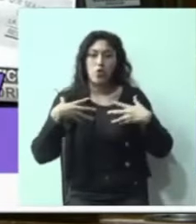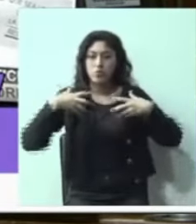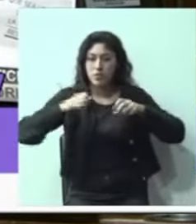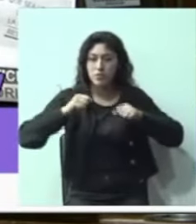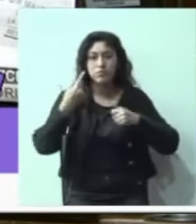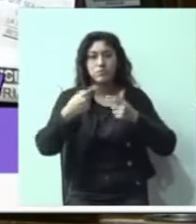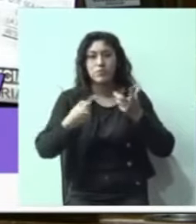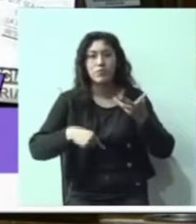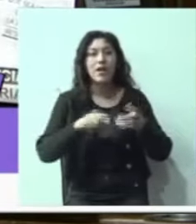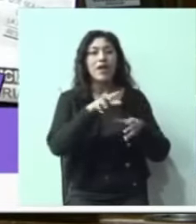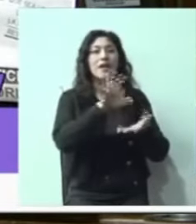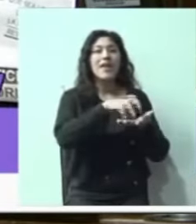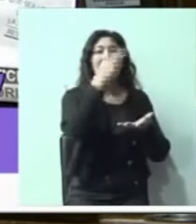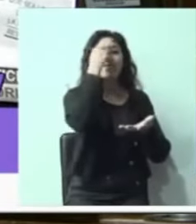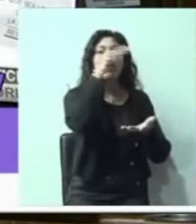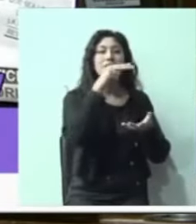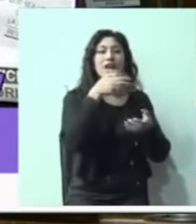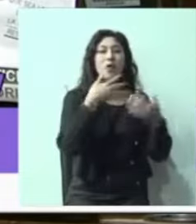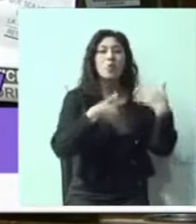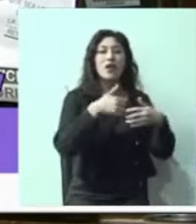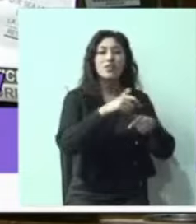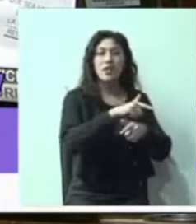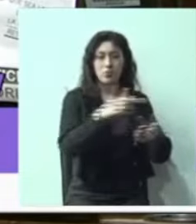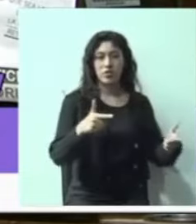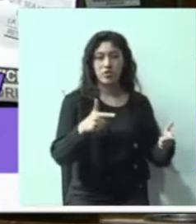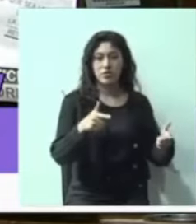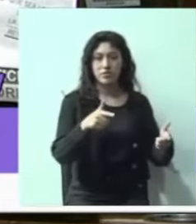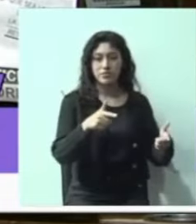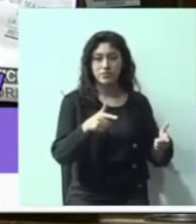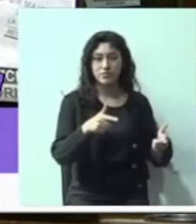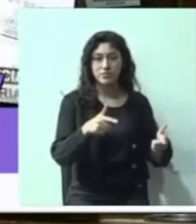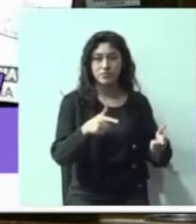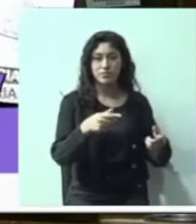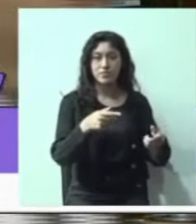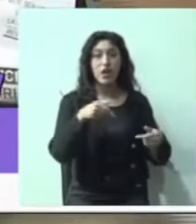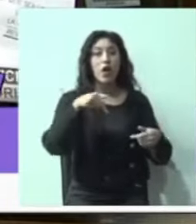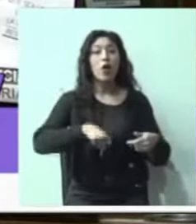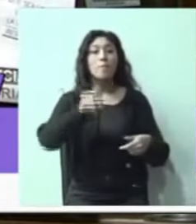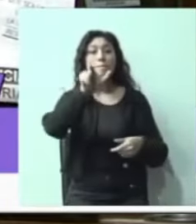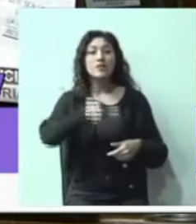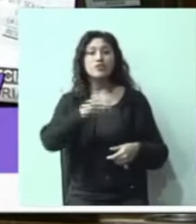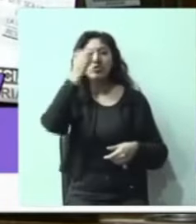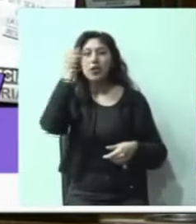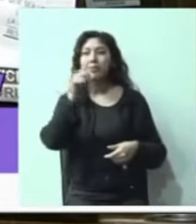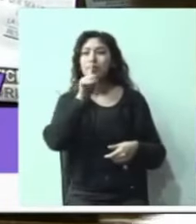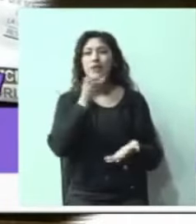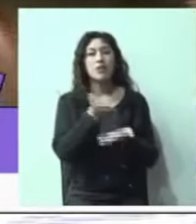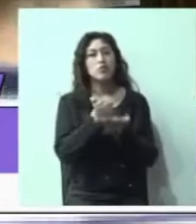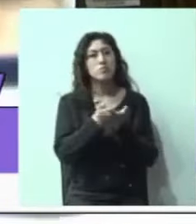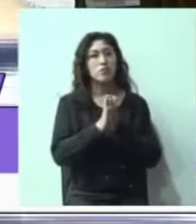tiene guardia. Se los obliga a hacer módulos. ¿Cuánto gana hoy? Le pido silencio.